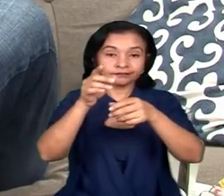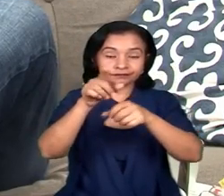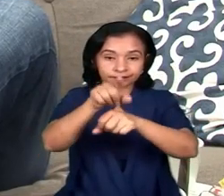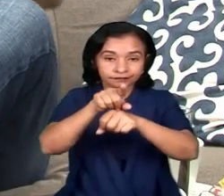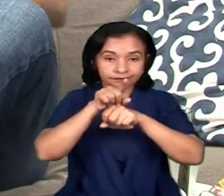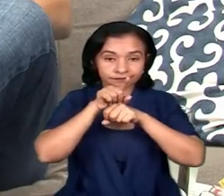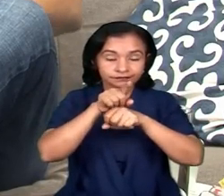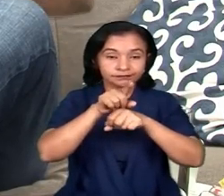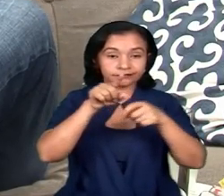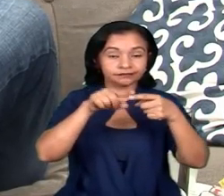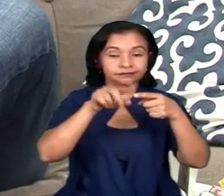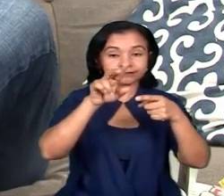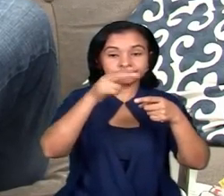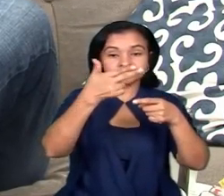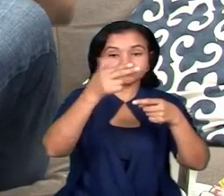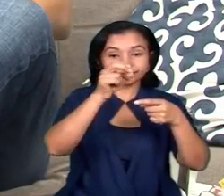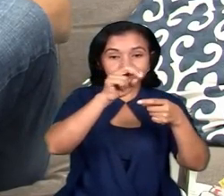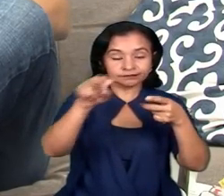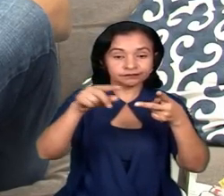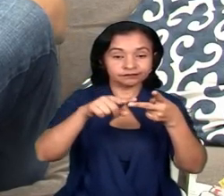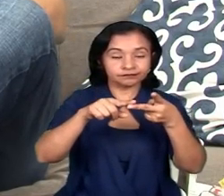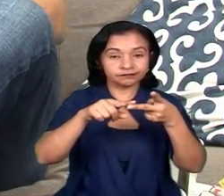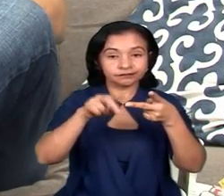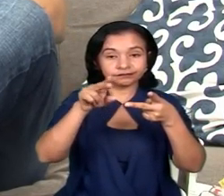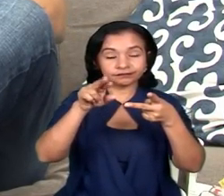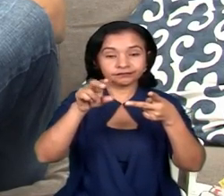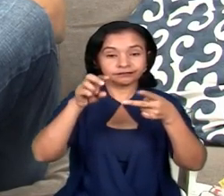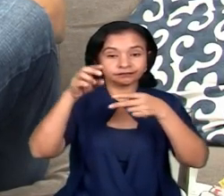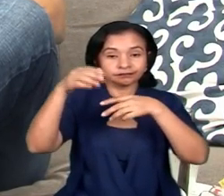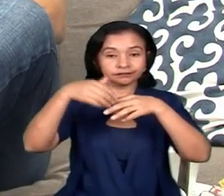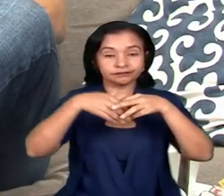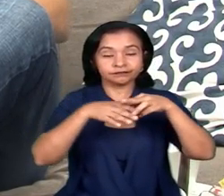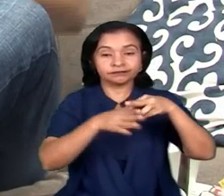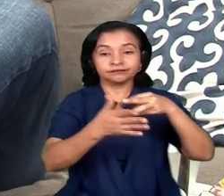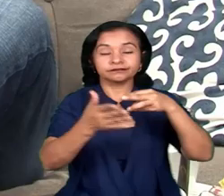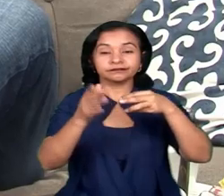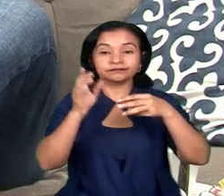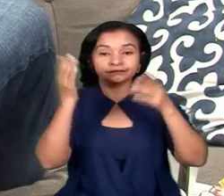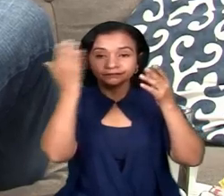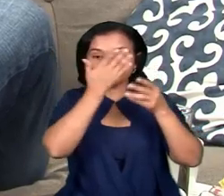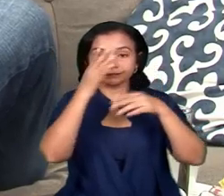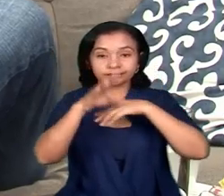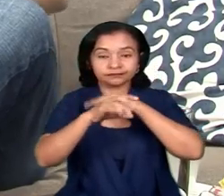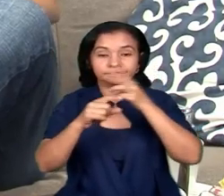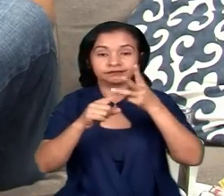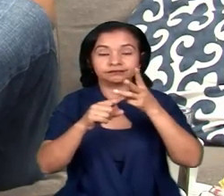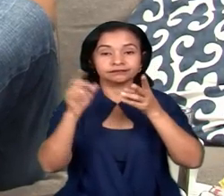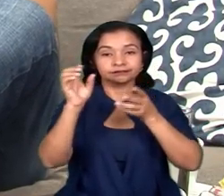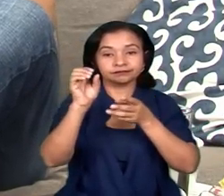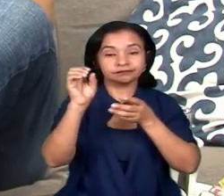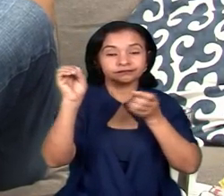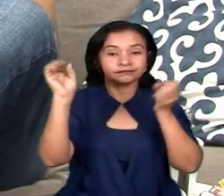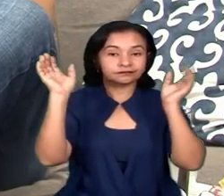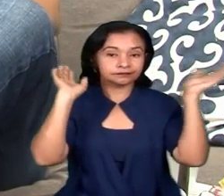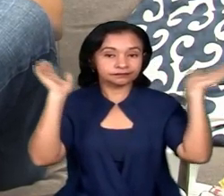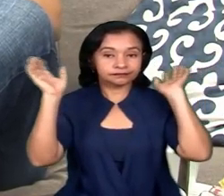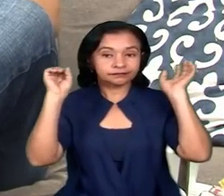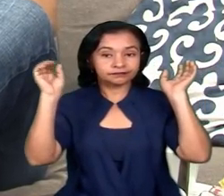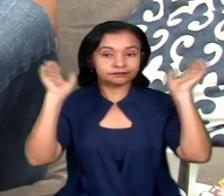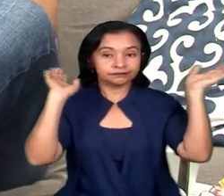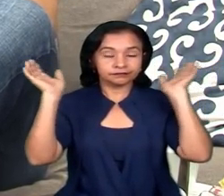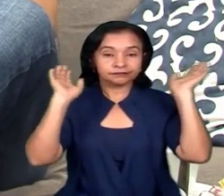al Roger de Chon, los invito al mismo Mayoreo y al Iván Montenegro, y en especial al Oriental, pues también, pero